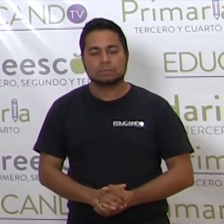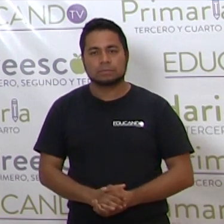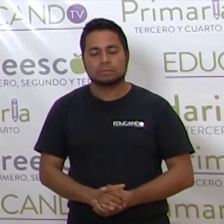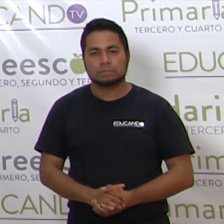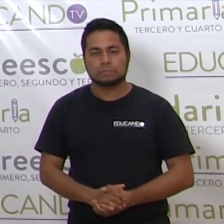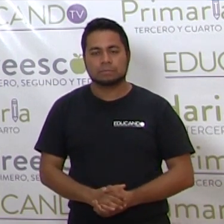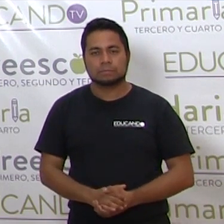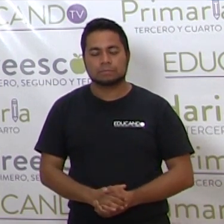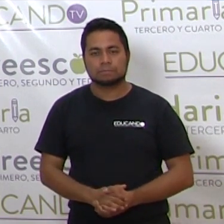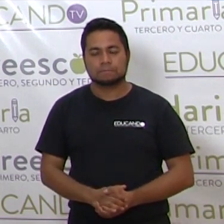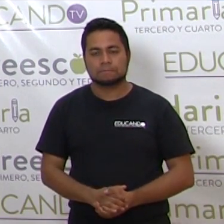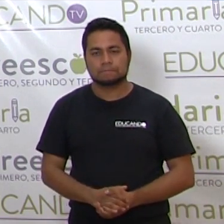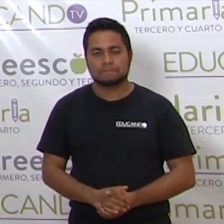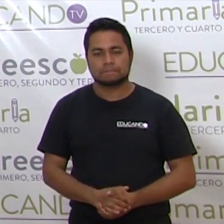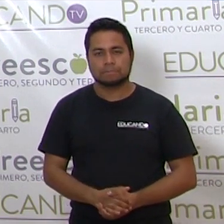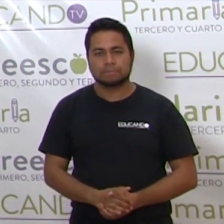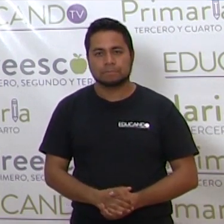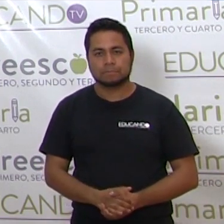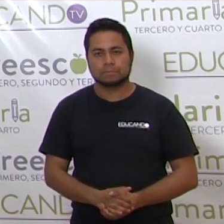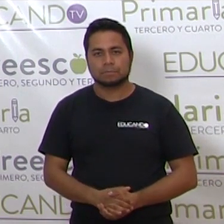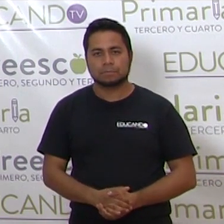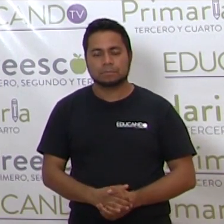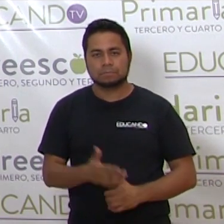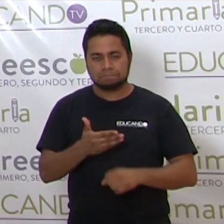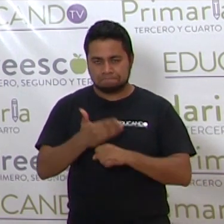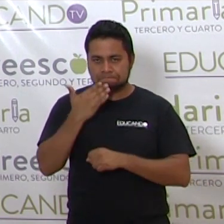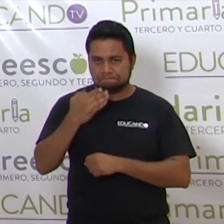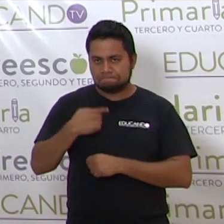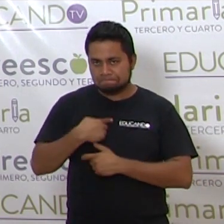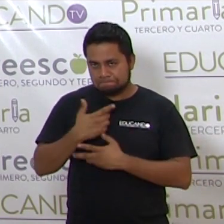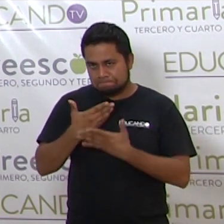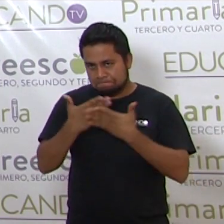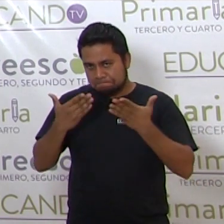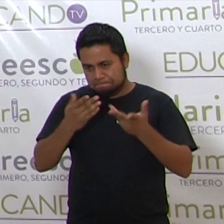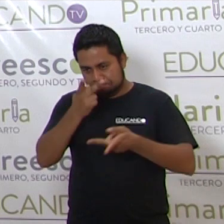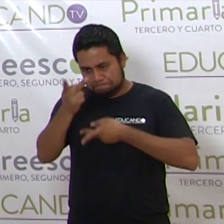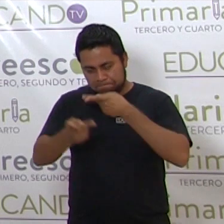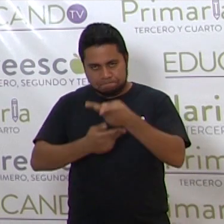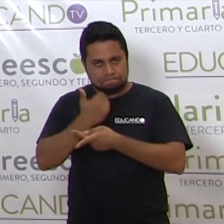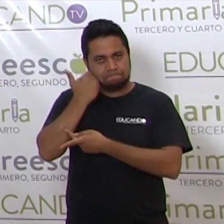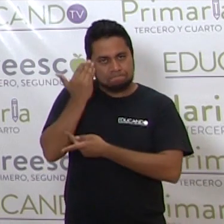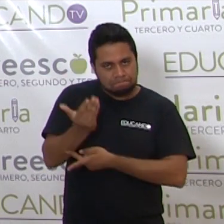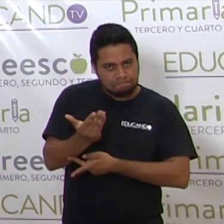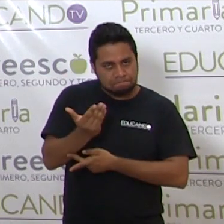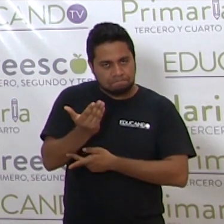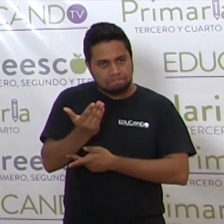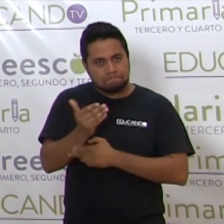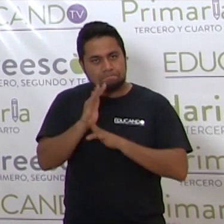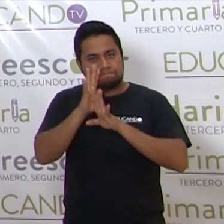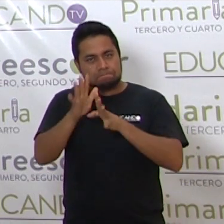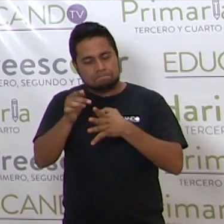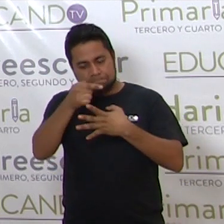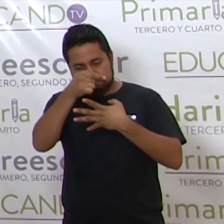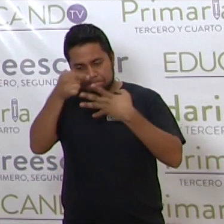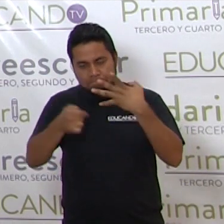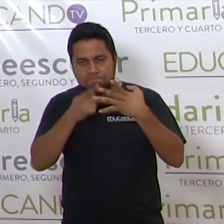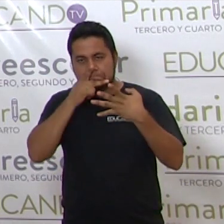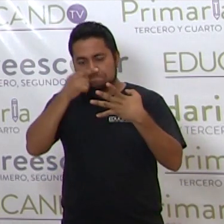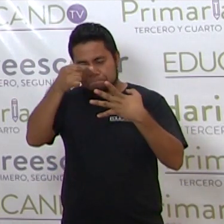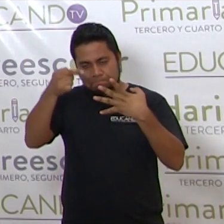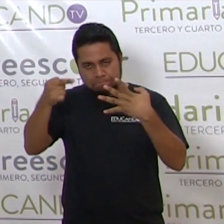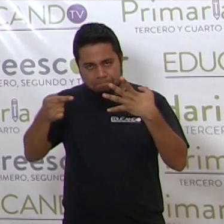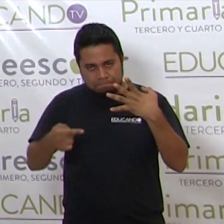muy bien pues ahora yo quisiera preguntarles ya que vimos todas estas palabras